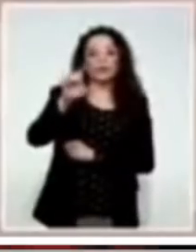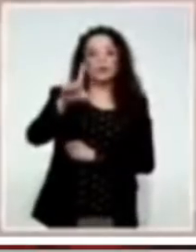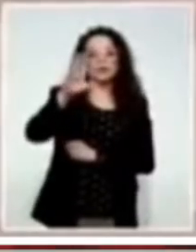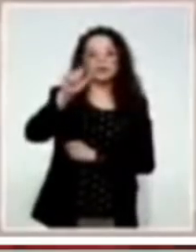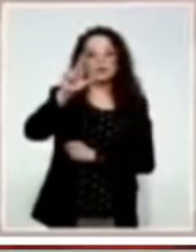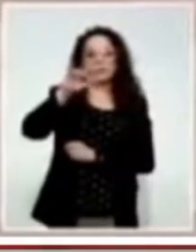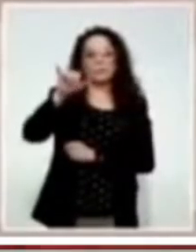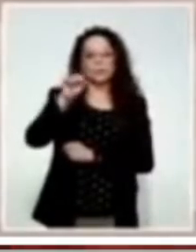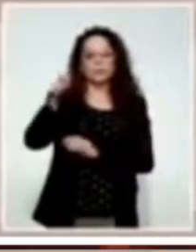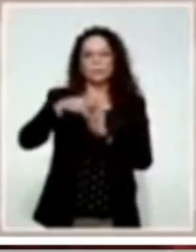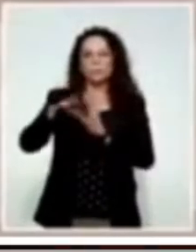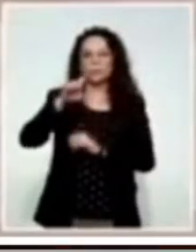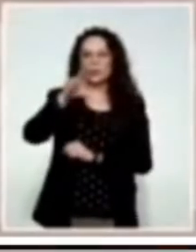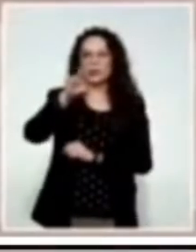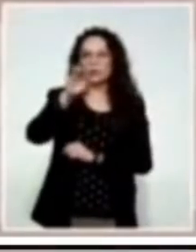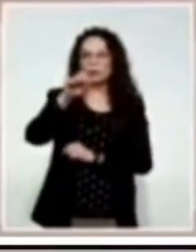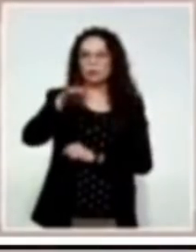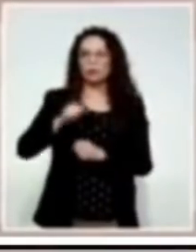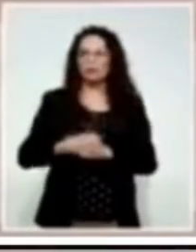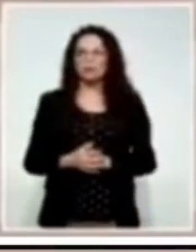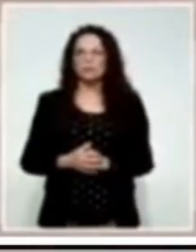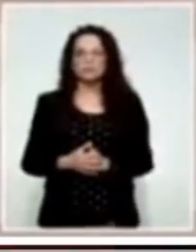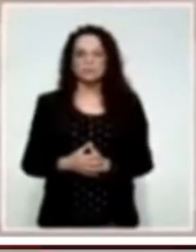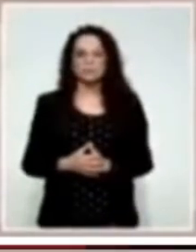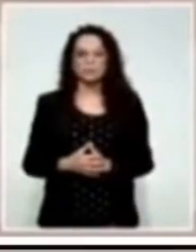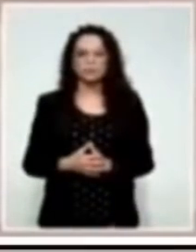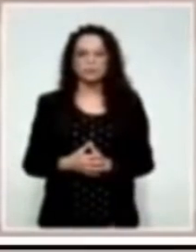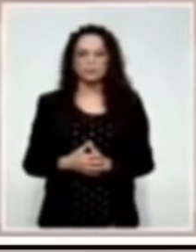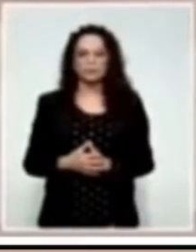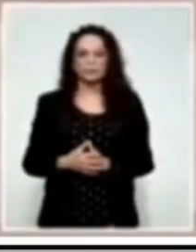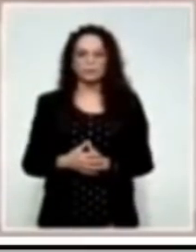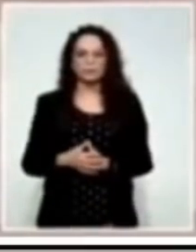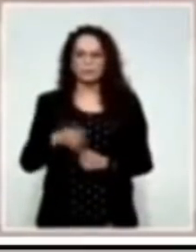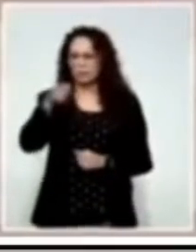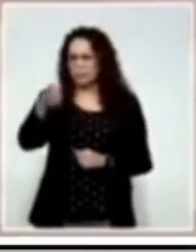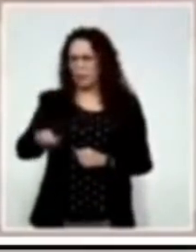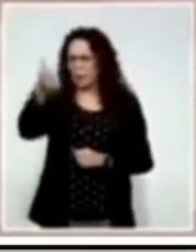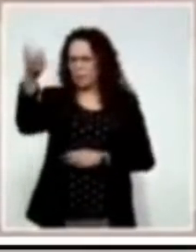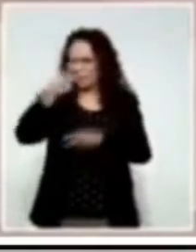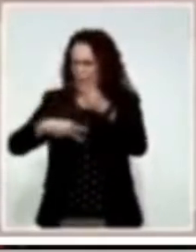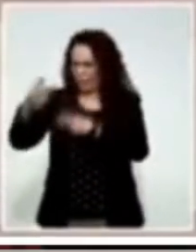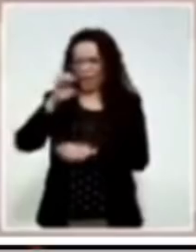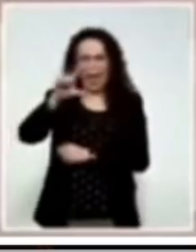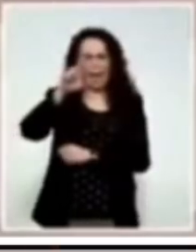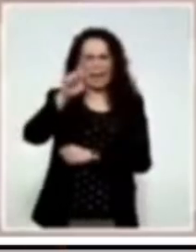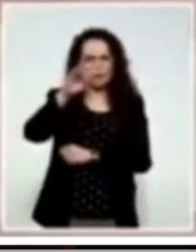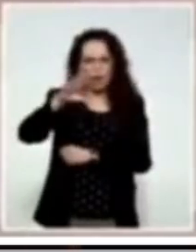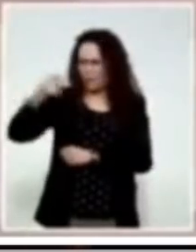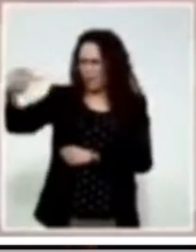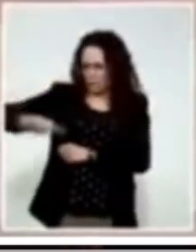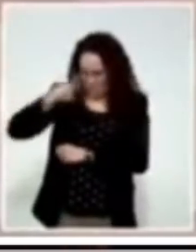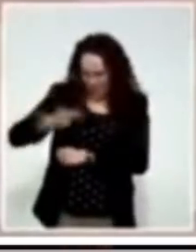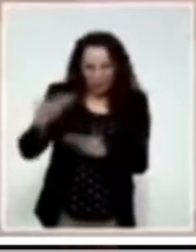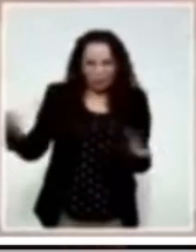2 preguntas más. ¿Ya no? Ok. Es la primera vez que viene el Reforma. Ahora pregunten, pues hubo muchas